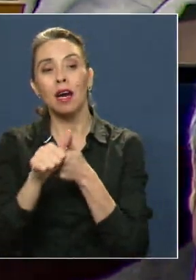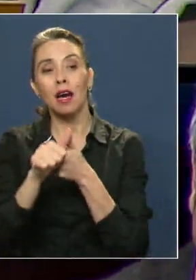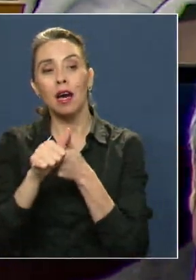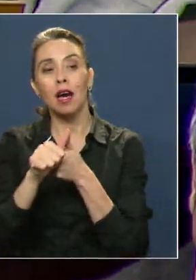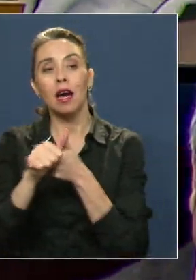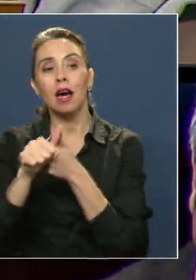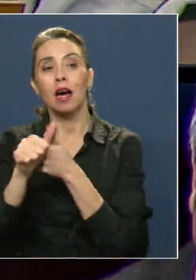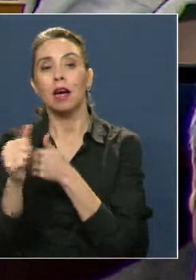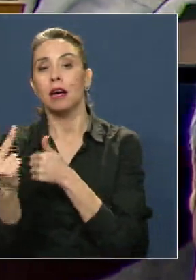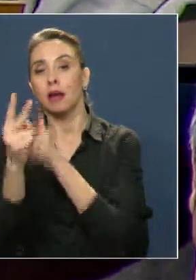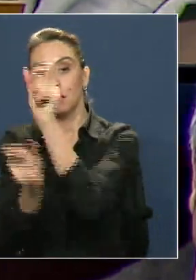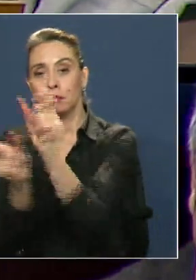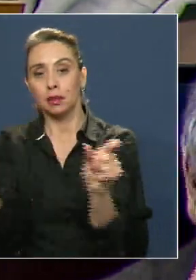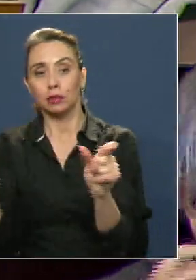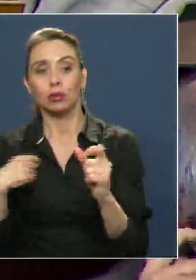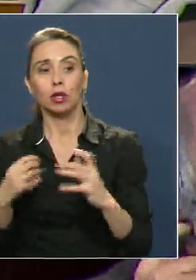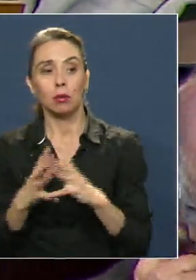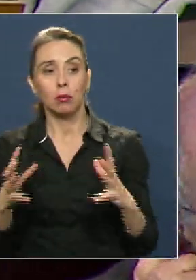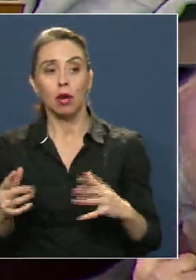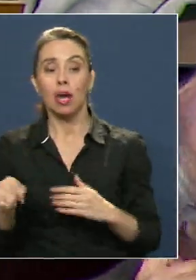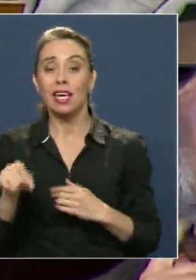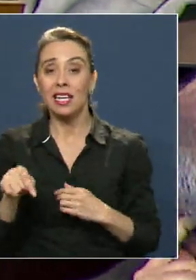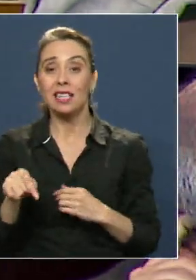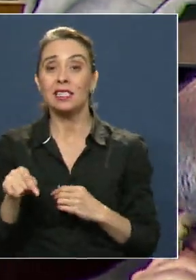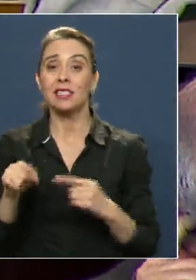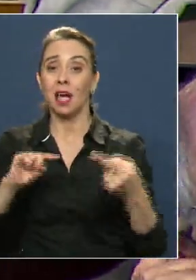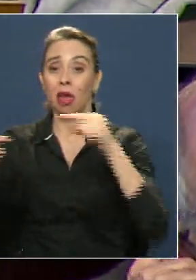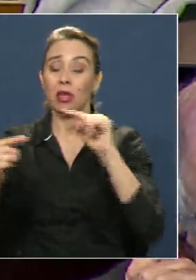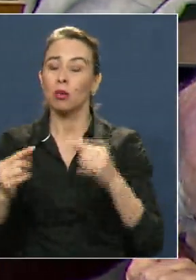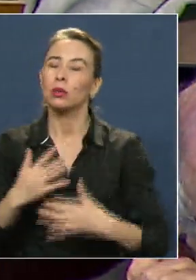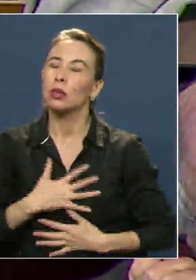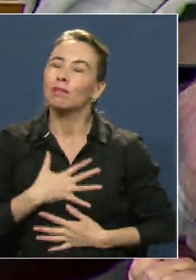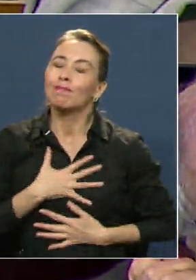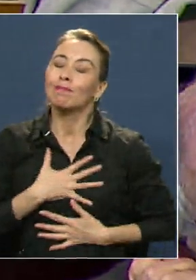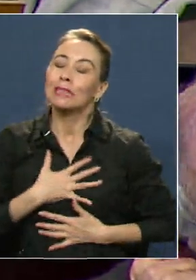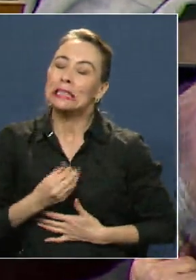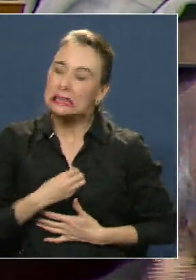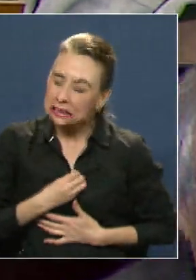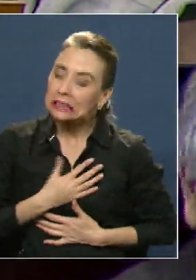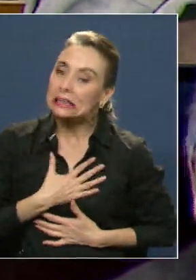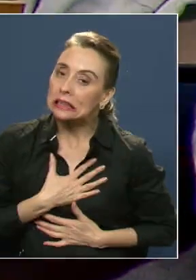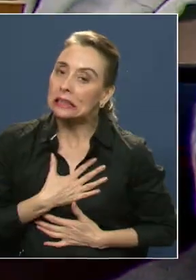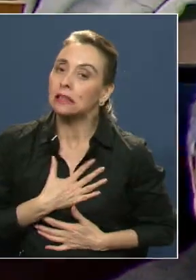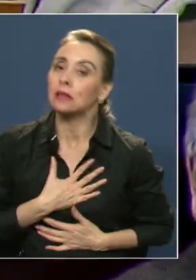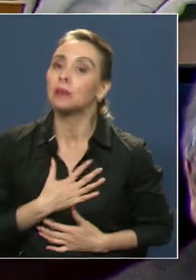sus personas es muy grande y este debate me toca profundamente. Presidente,